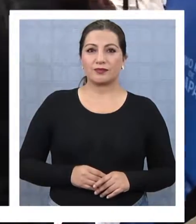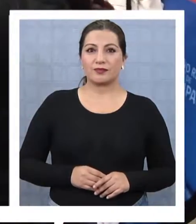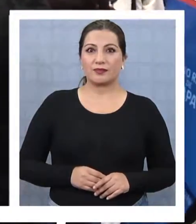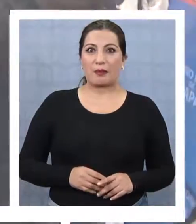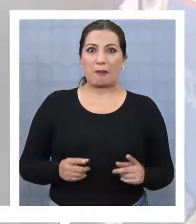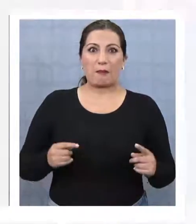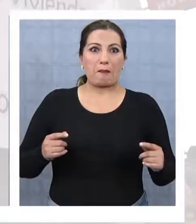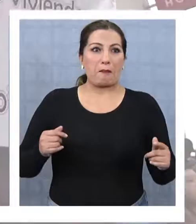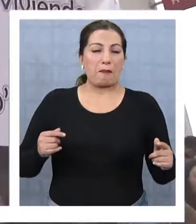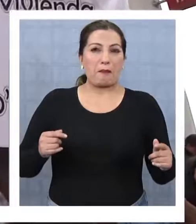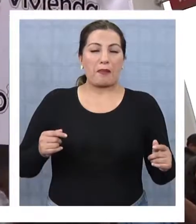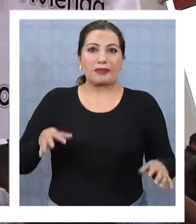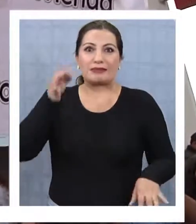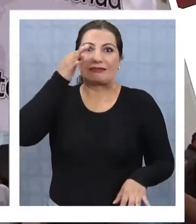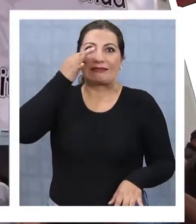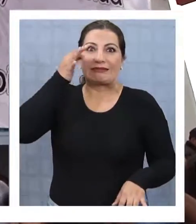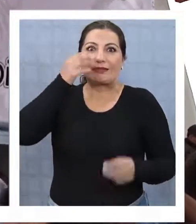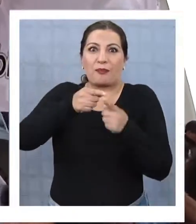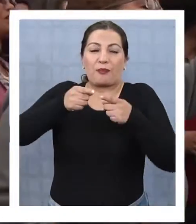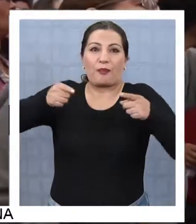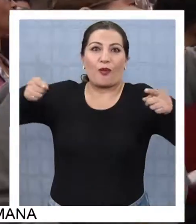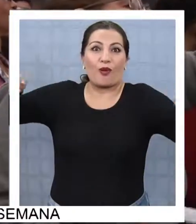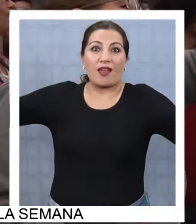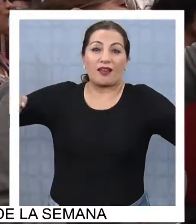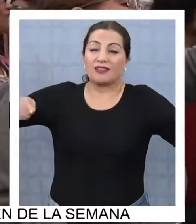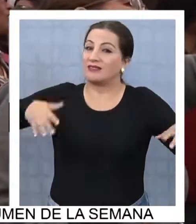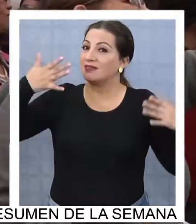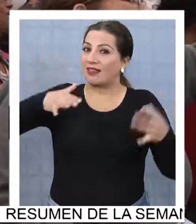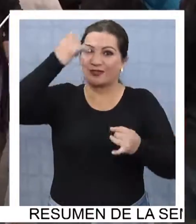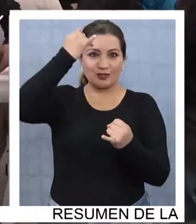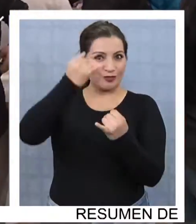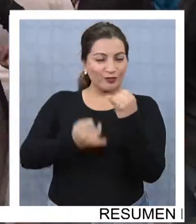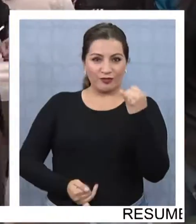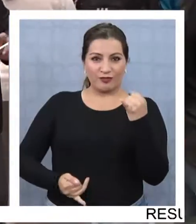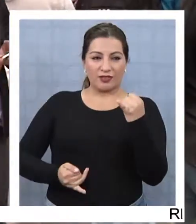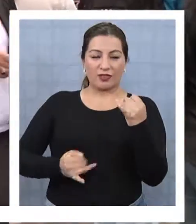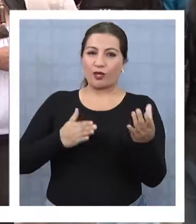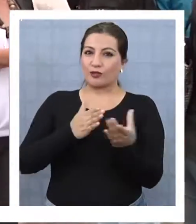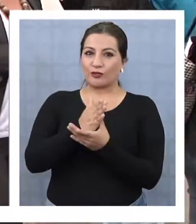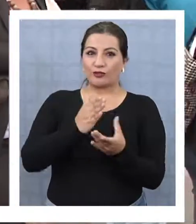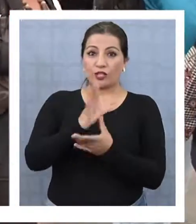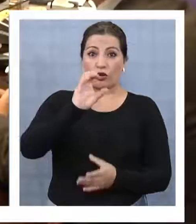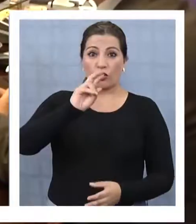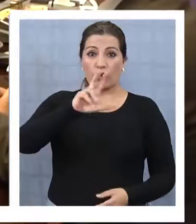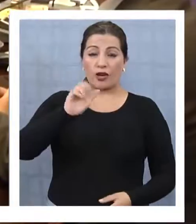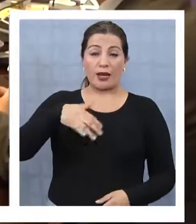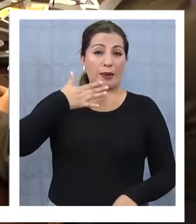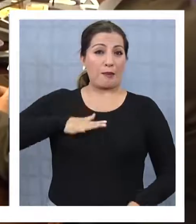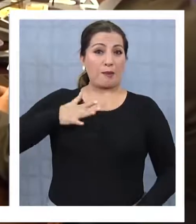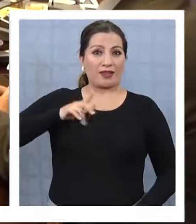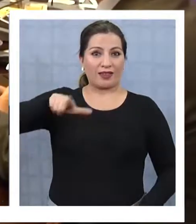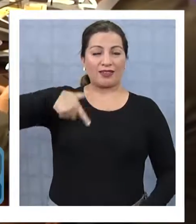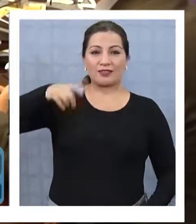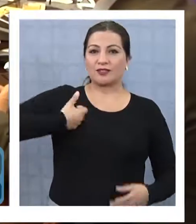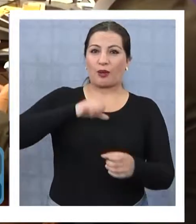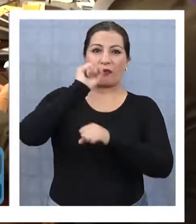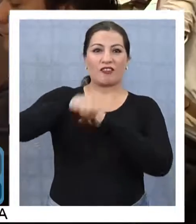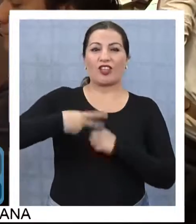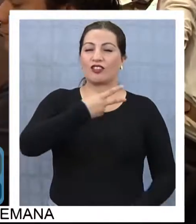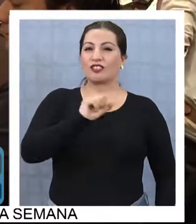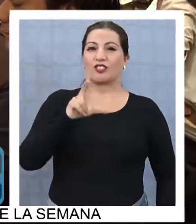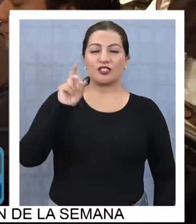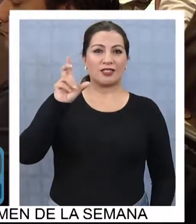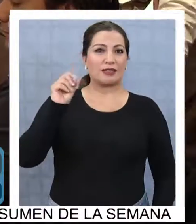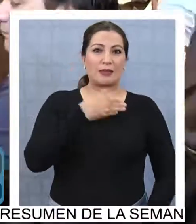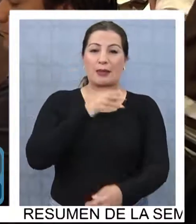una telenovela larga que después de mucho llegó a su final. El Consejo Regional aprobó este martes 17